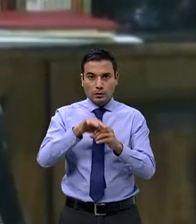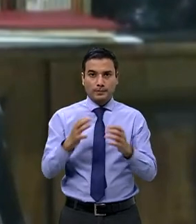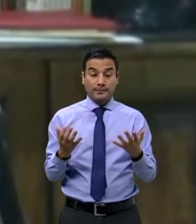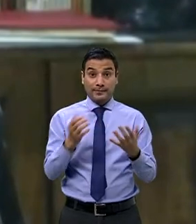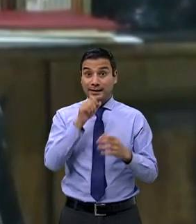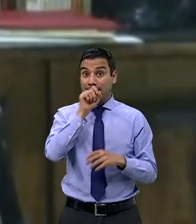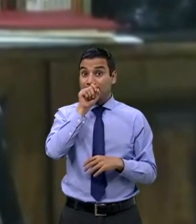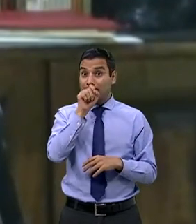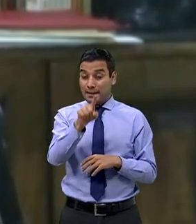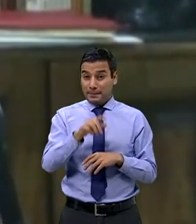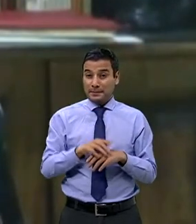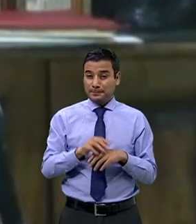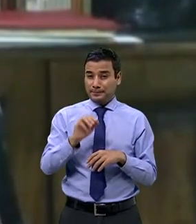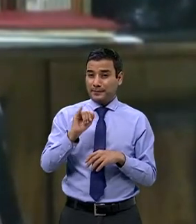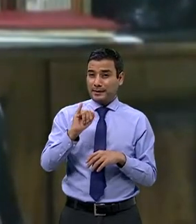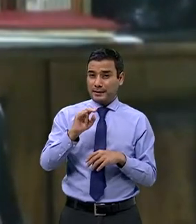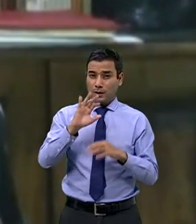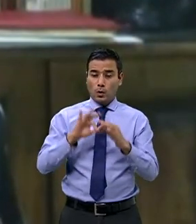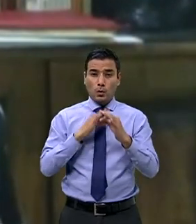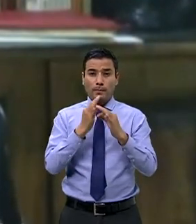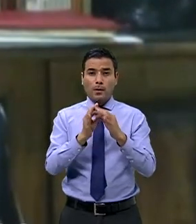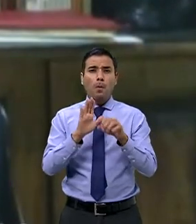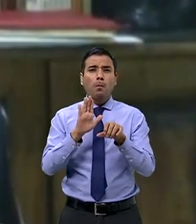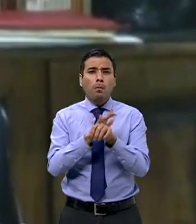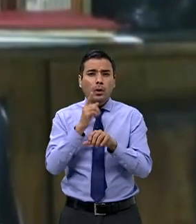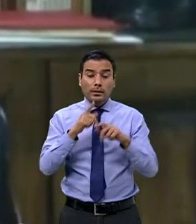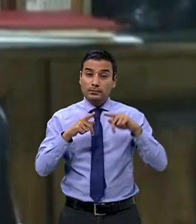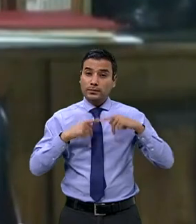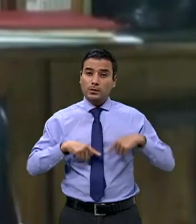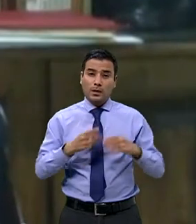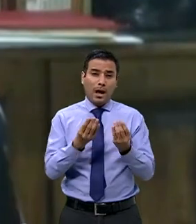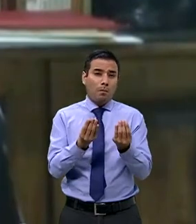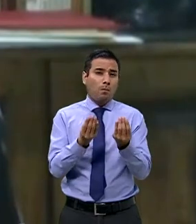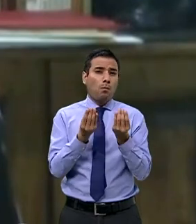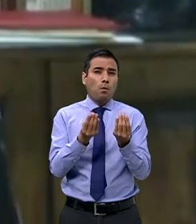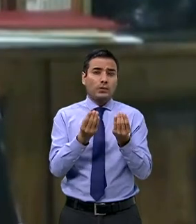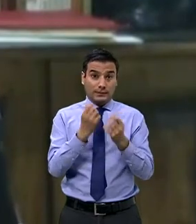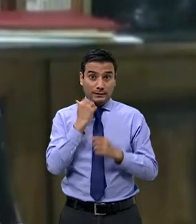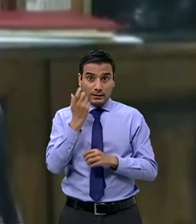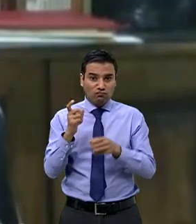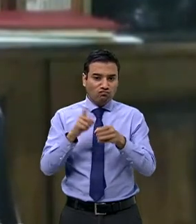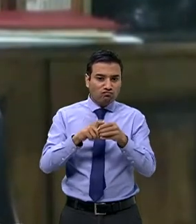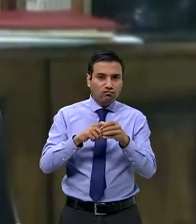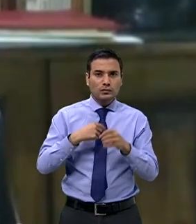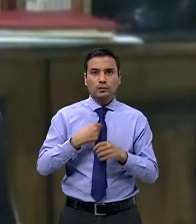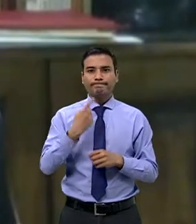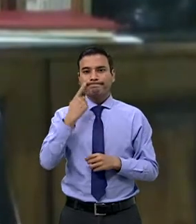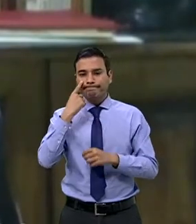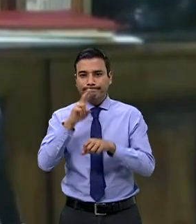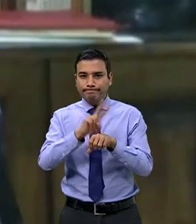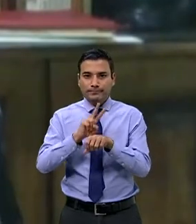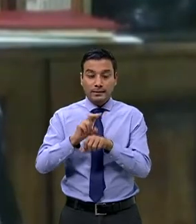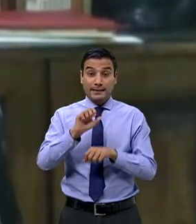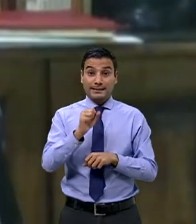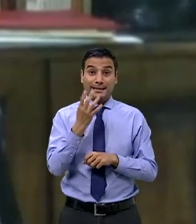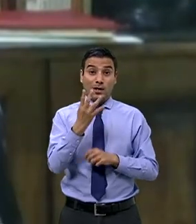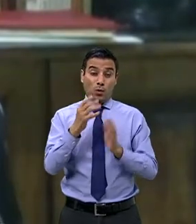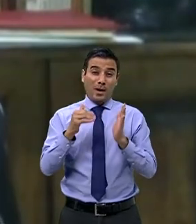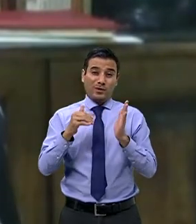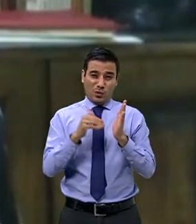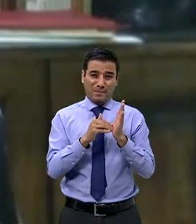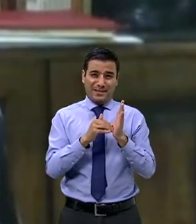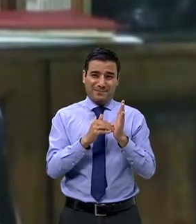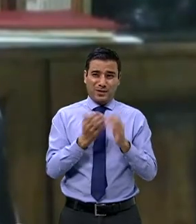ejercicio que muchos más ciudadanas y ciudadanos quisieron estar como observadoras y observadores electorales con casi 64 mil